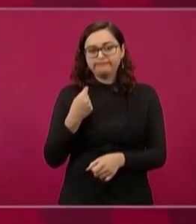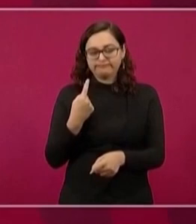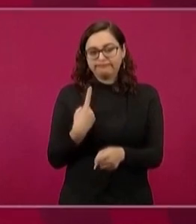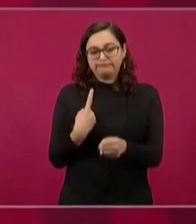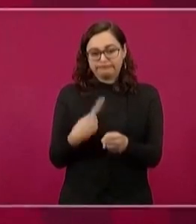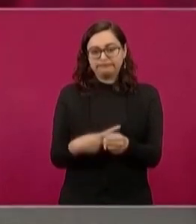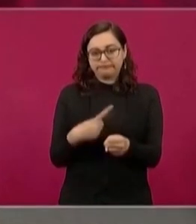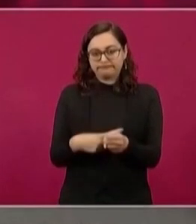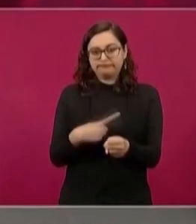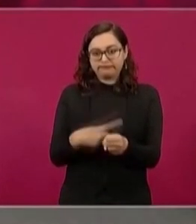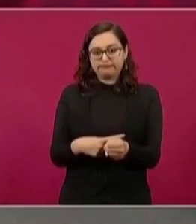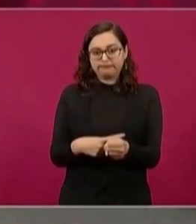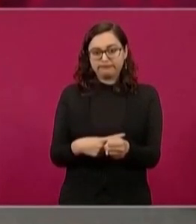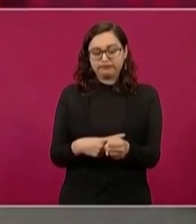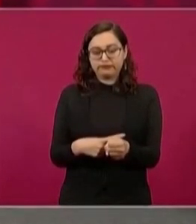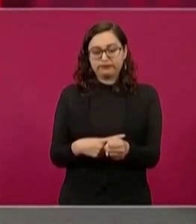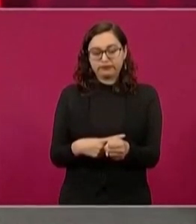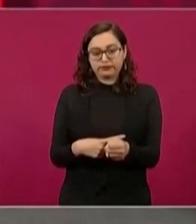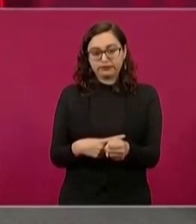y